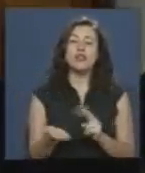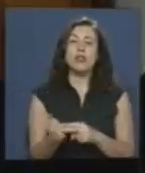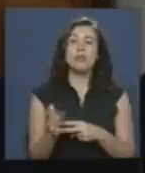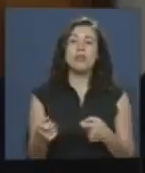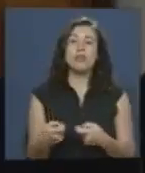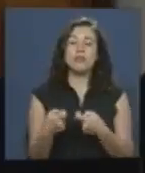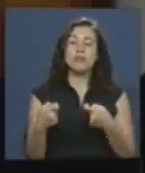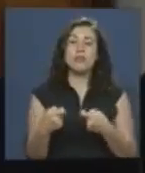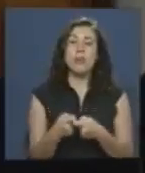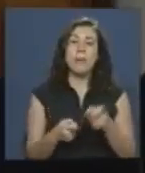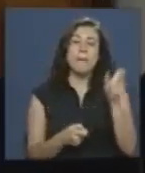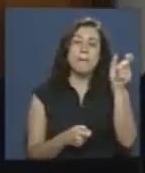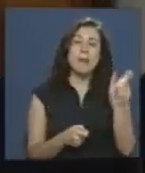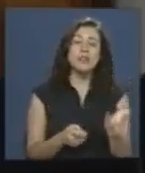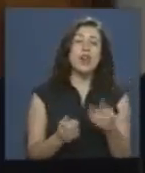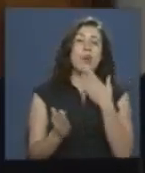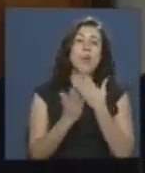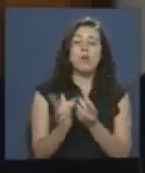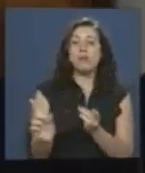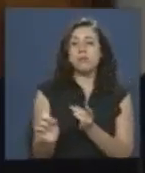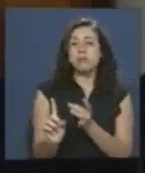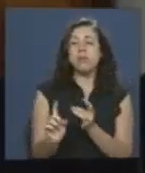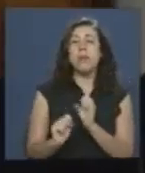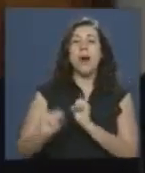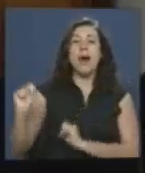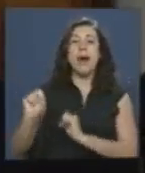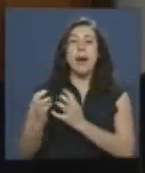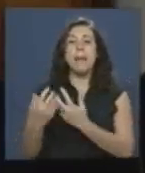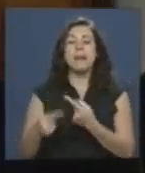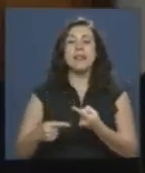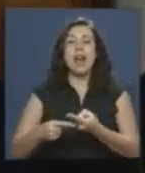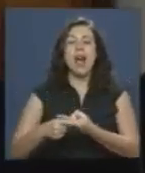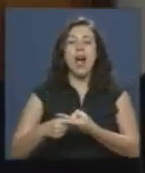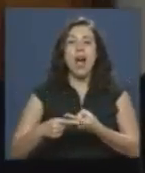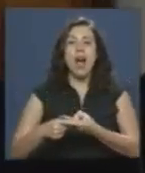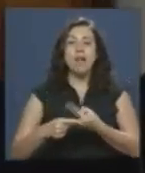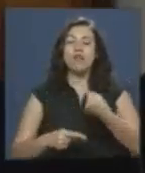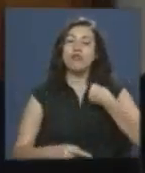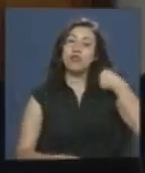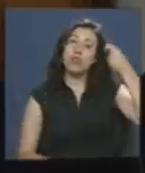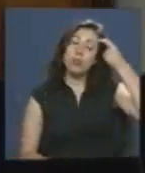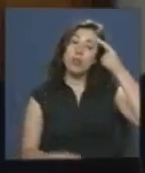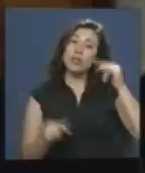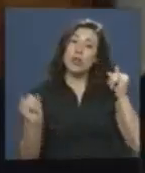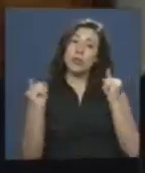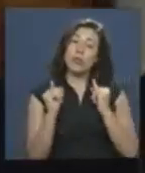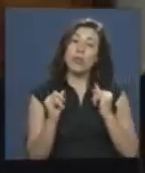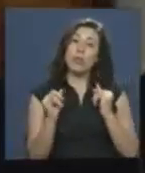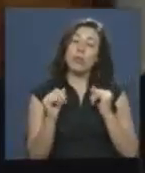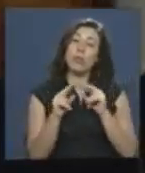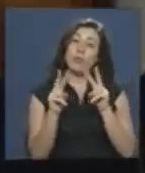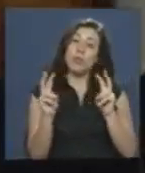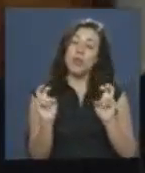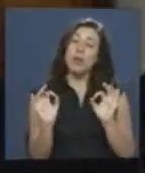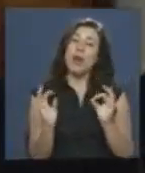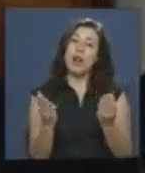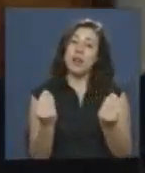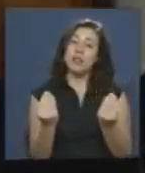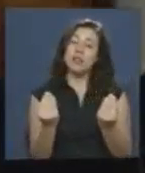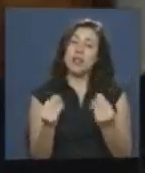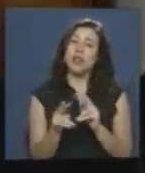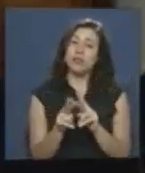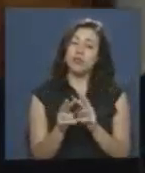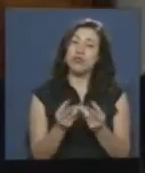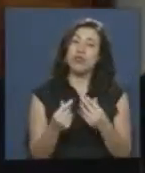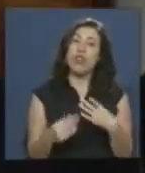controversias entre personas vulneradas por empresas abusivas. Creo que es una materia que era necesario abordar